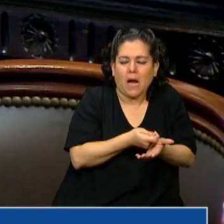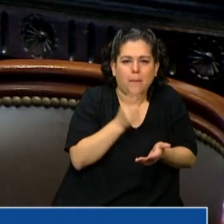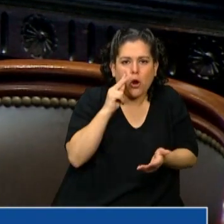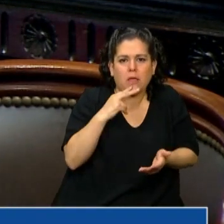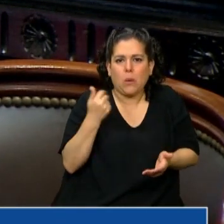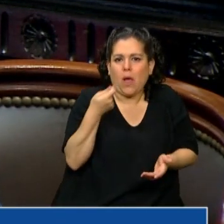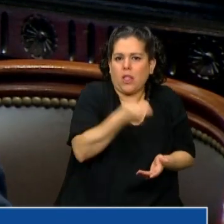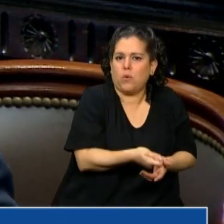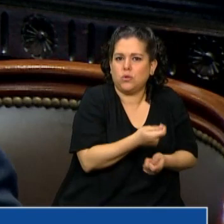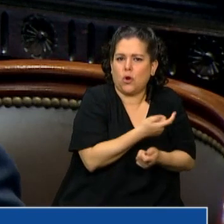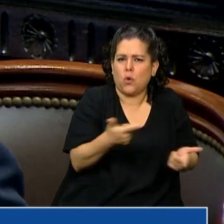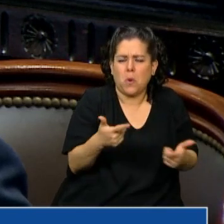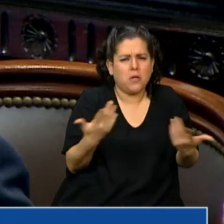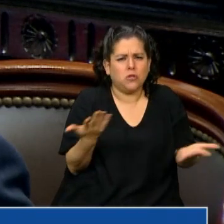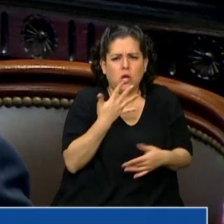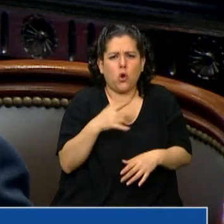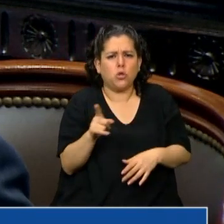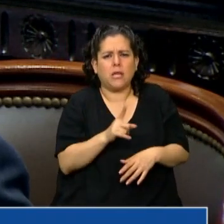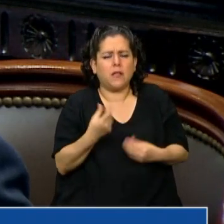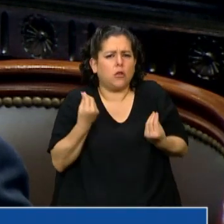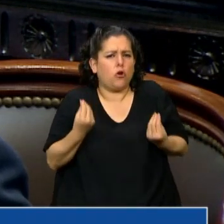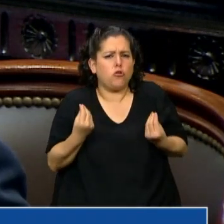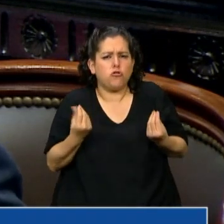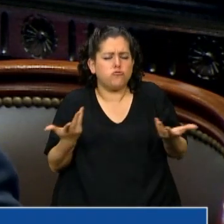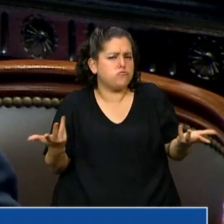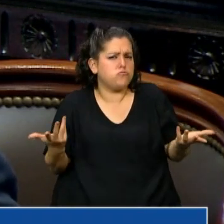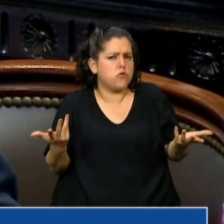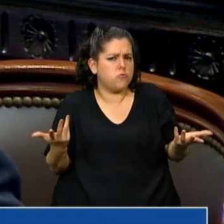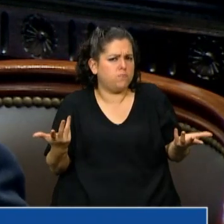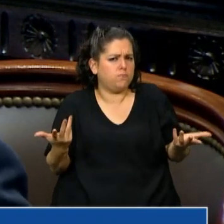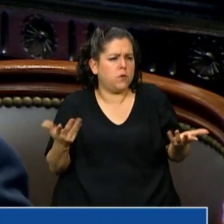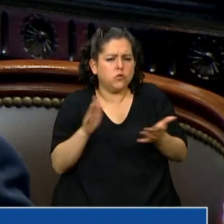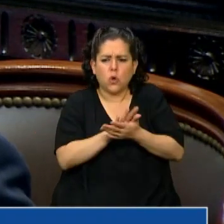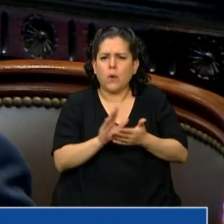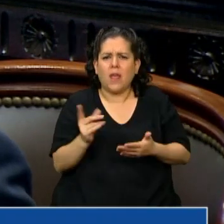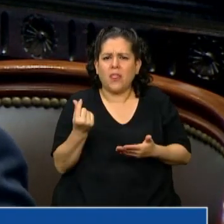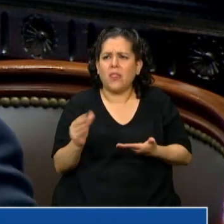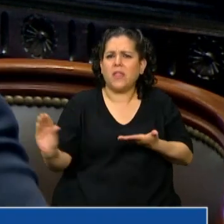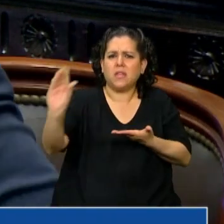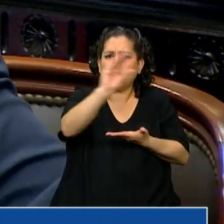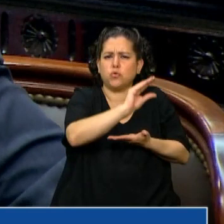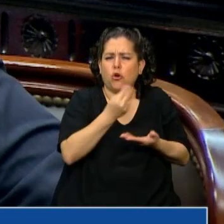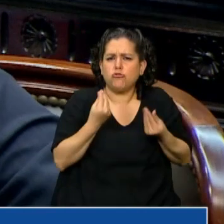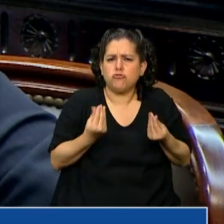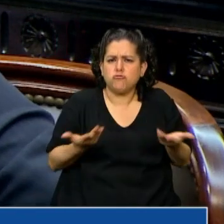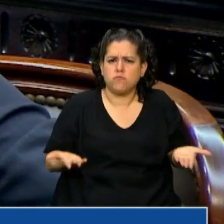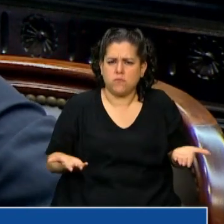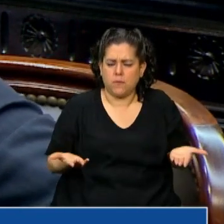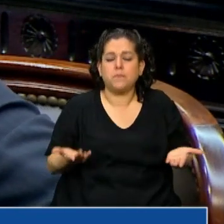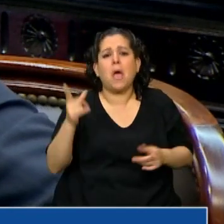es la explicación que tiene el oficialismo para esto desde el punto de vista distributivo? Alguno podrá